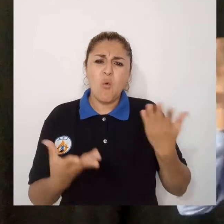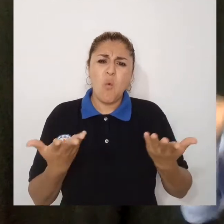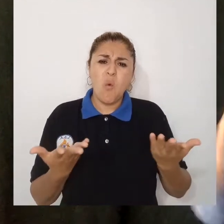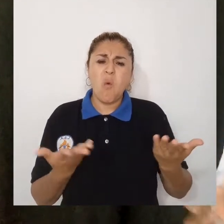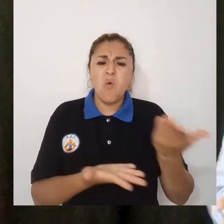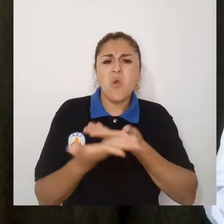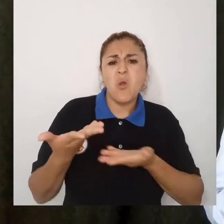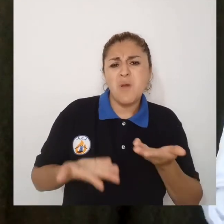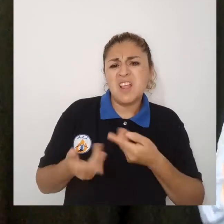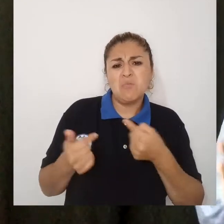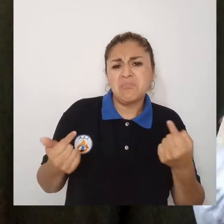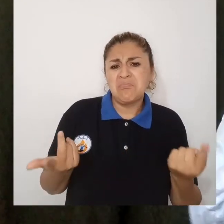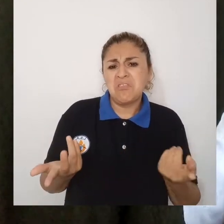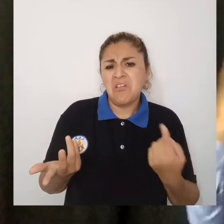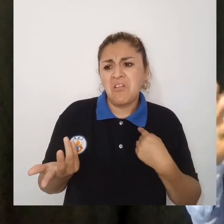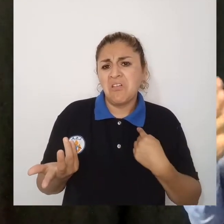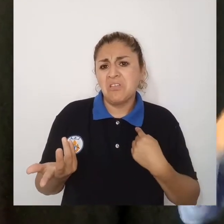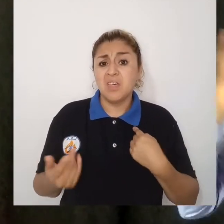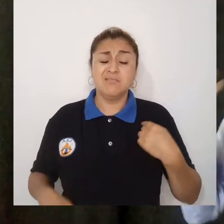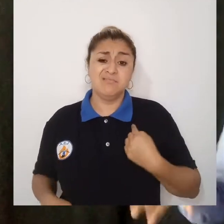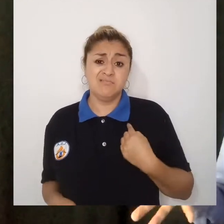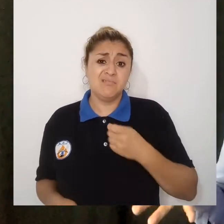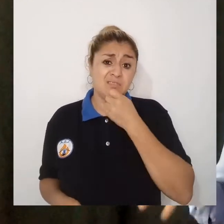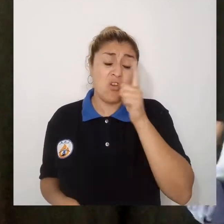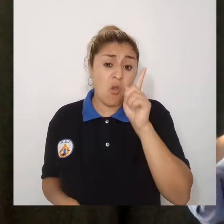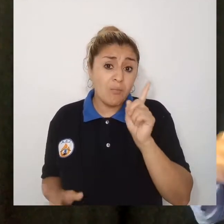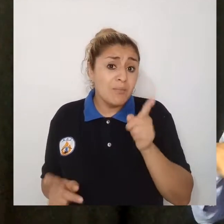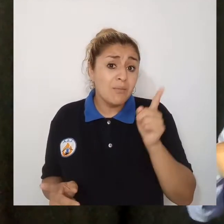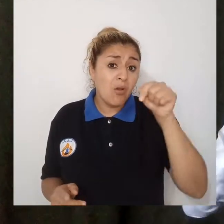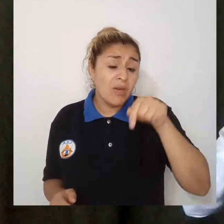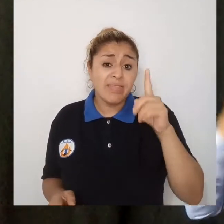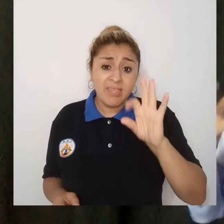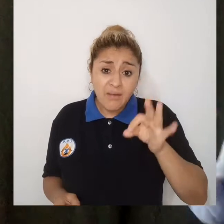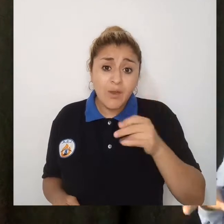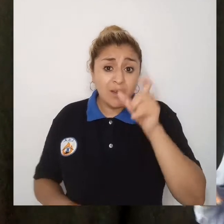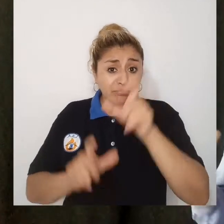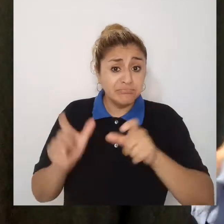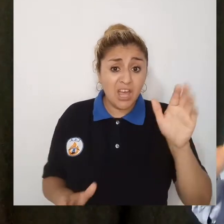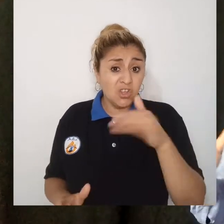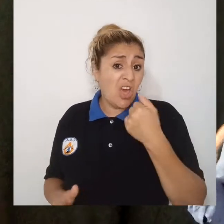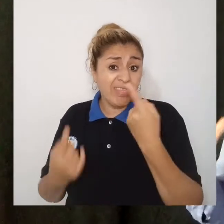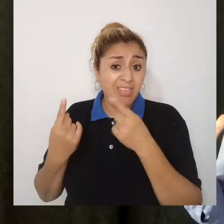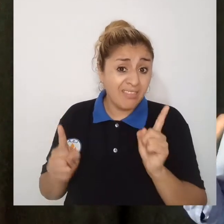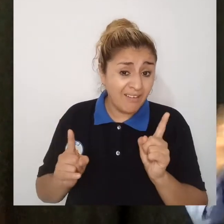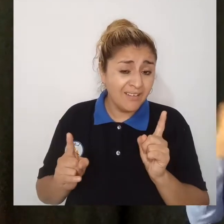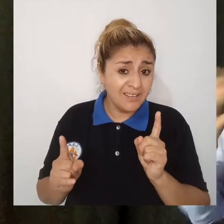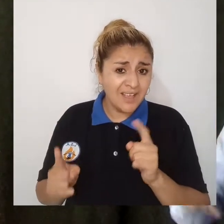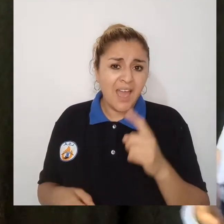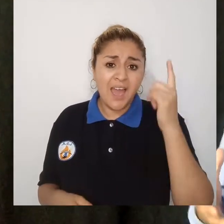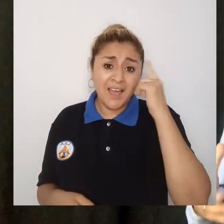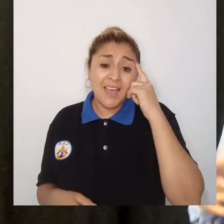diversidad de quienes componen el cuerpo de cristo' de hecho pablo habla no de esa multiforme gracia de las